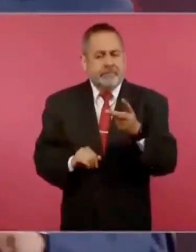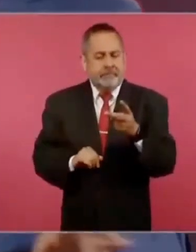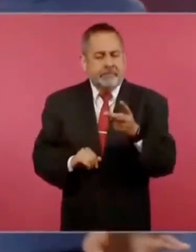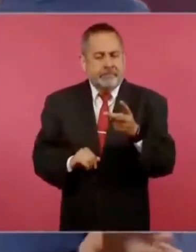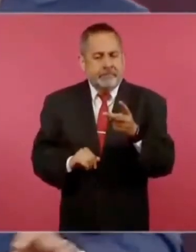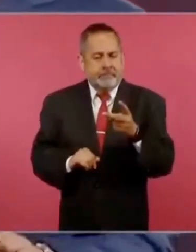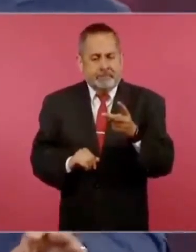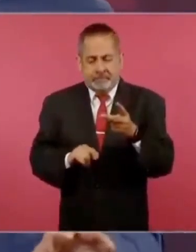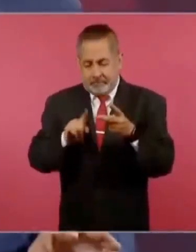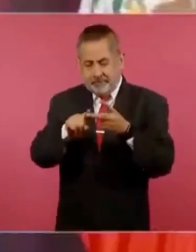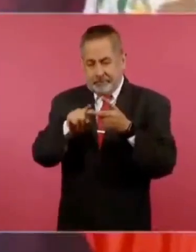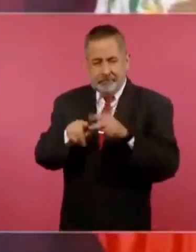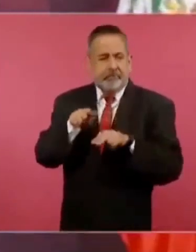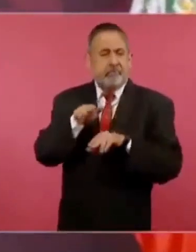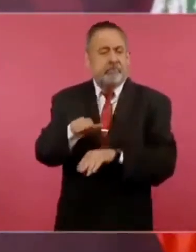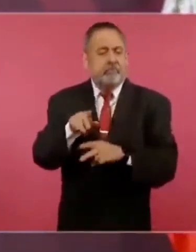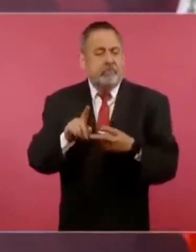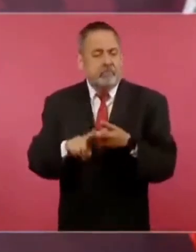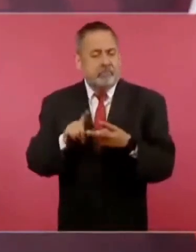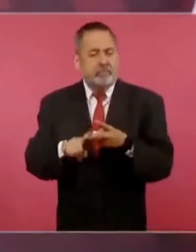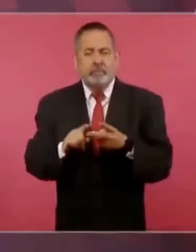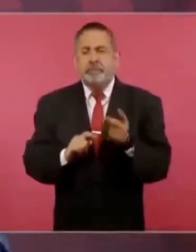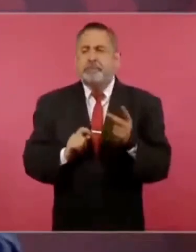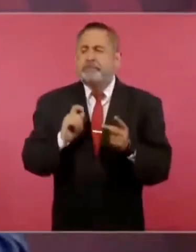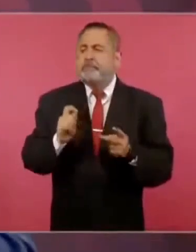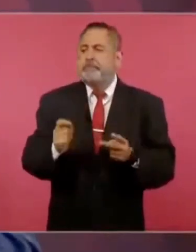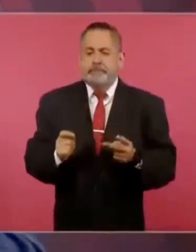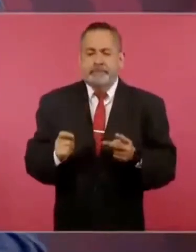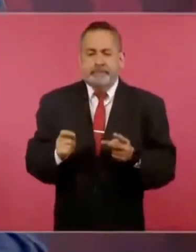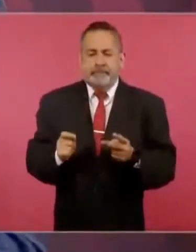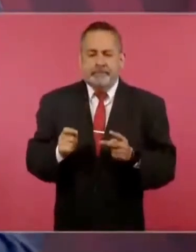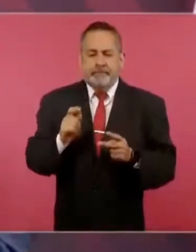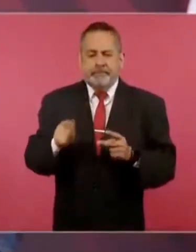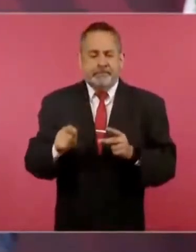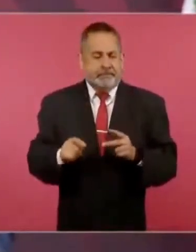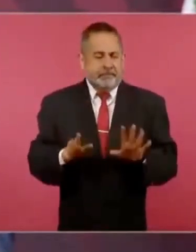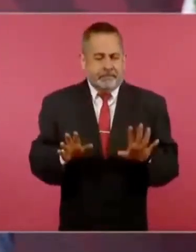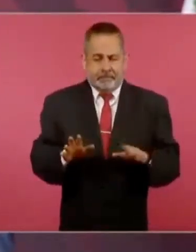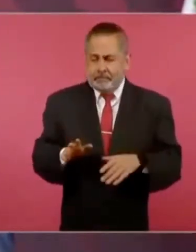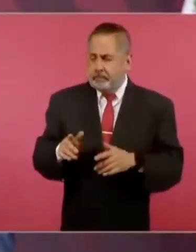tiene más que ver con la separación del poder